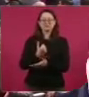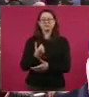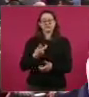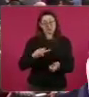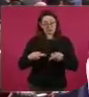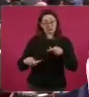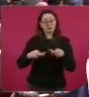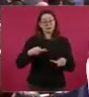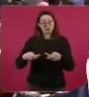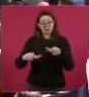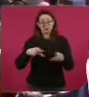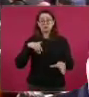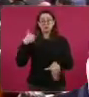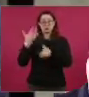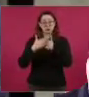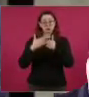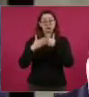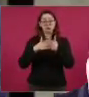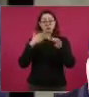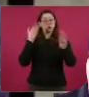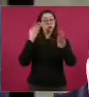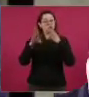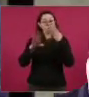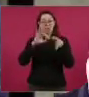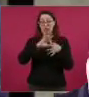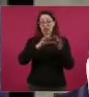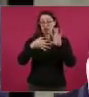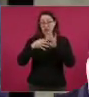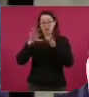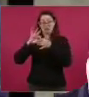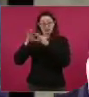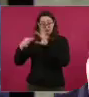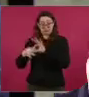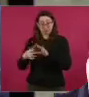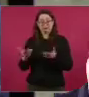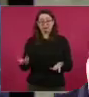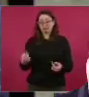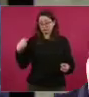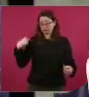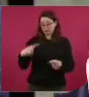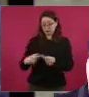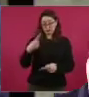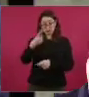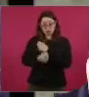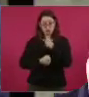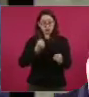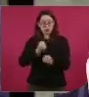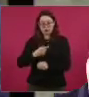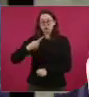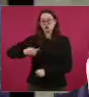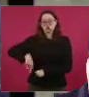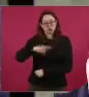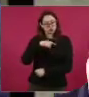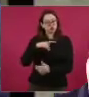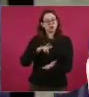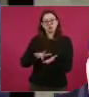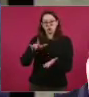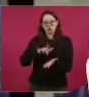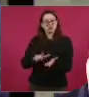vienen las Olimpiadas el año próximo, todavía nos va a corresponder a nosotros